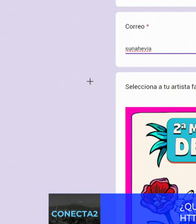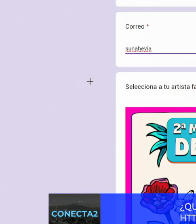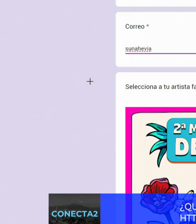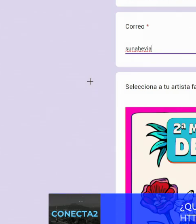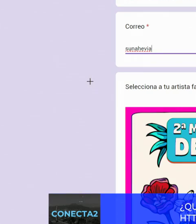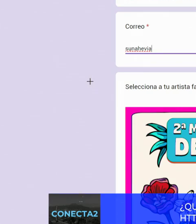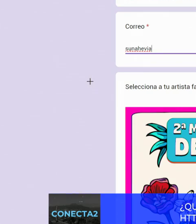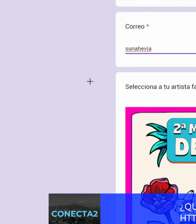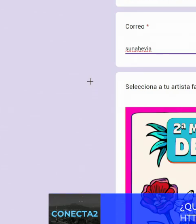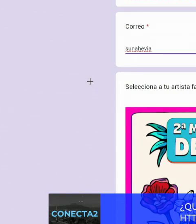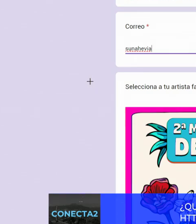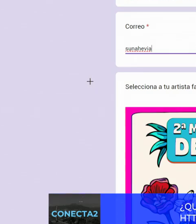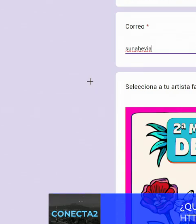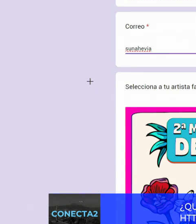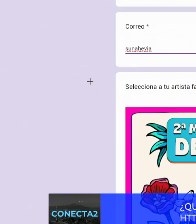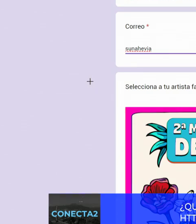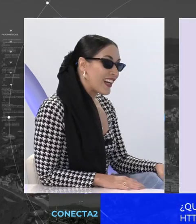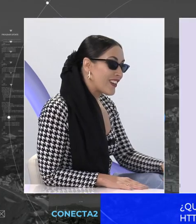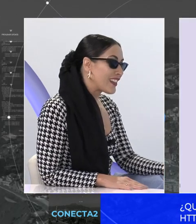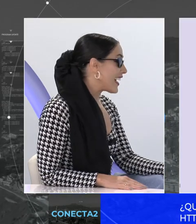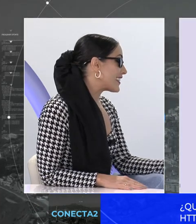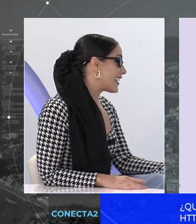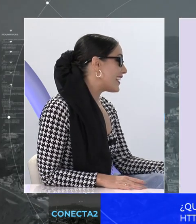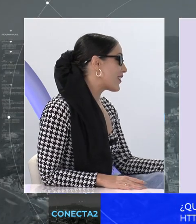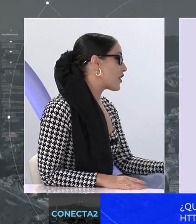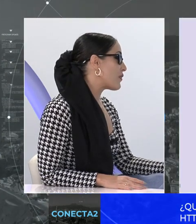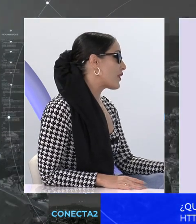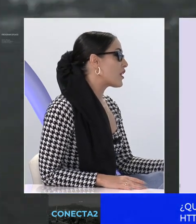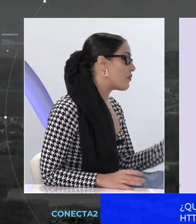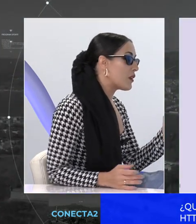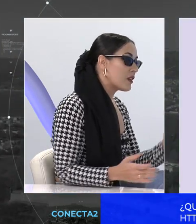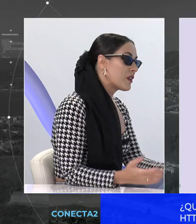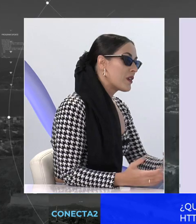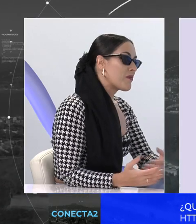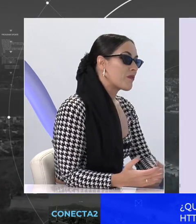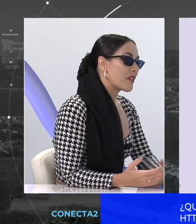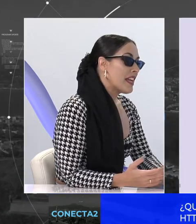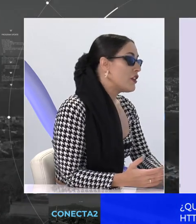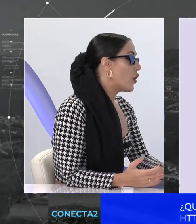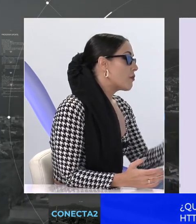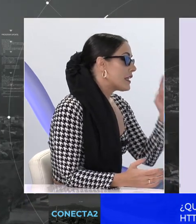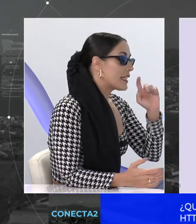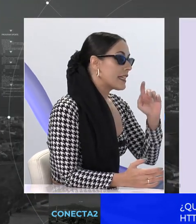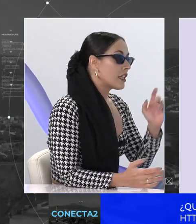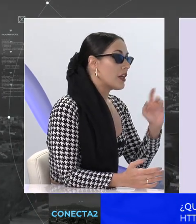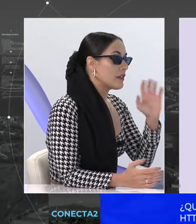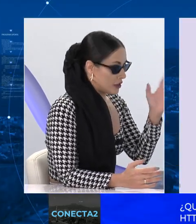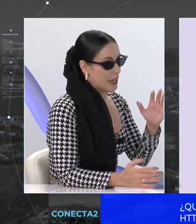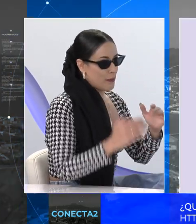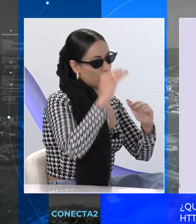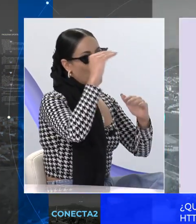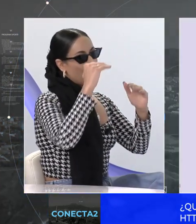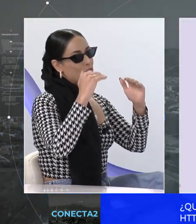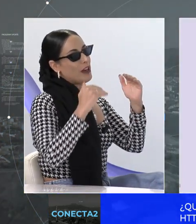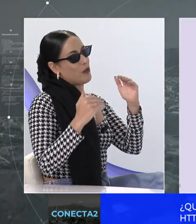cuántos vos tienes ahora no lo sé no puedo recontar lo Me encantaría pero no puedo es como sabes que vas en cuarta posición no sé que est sé que